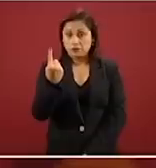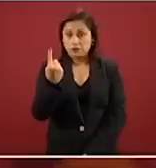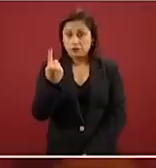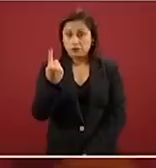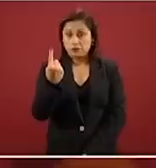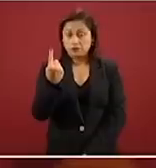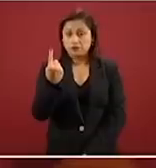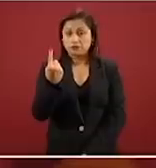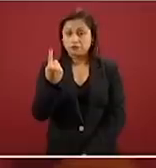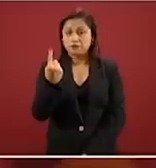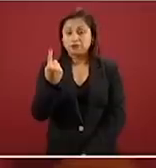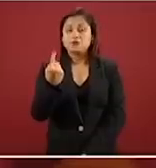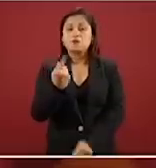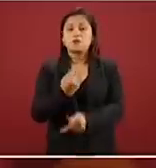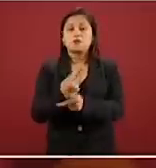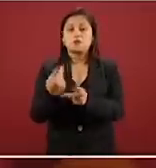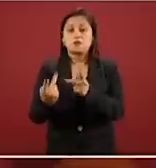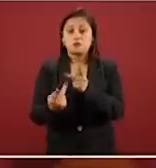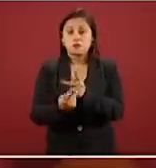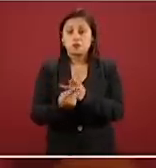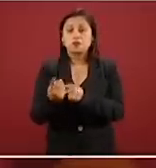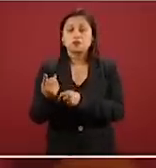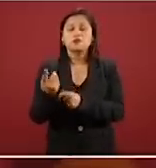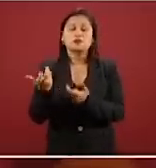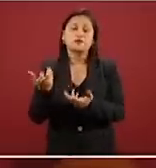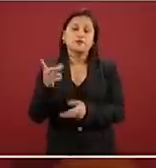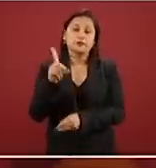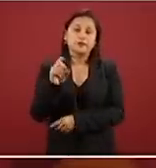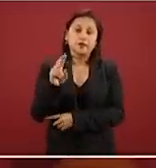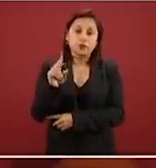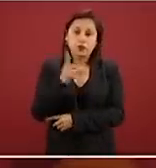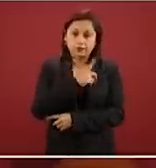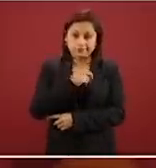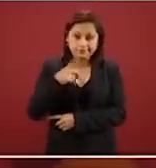del producto, la deuda.